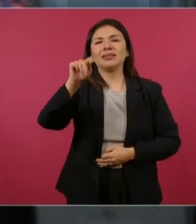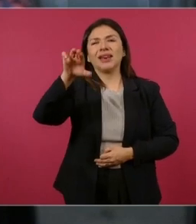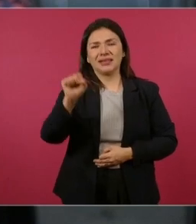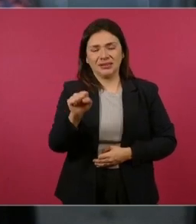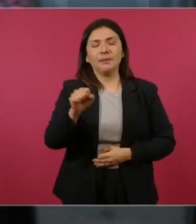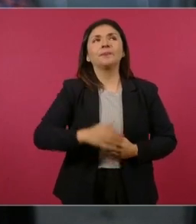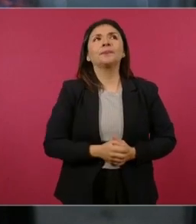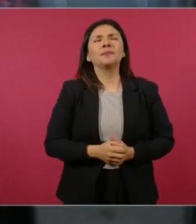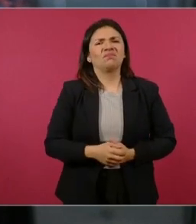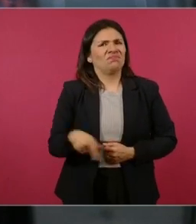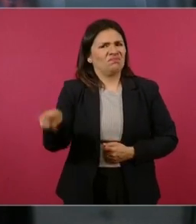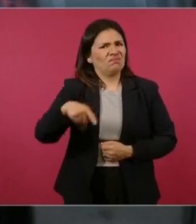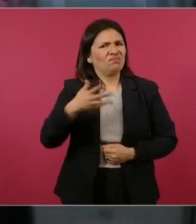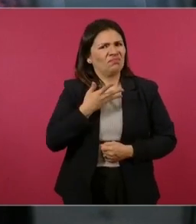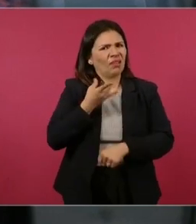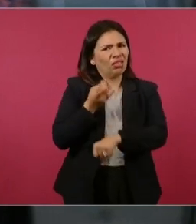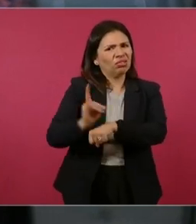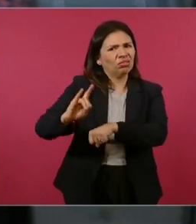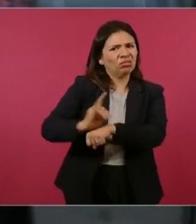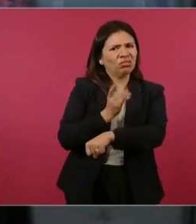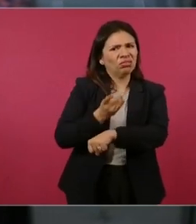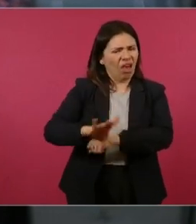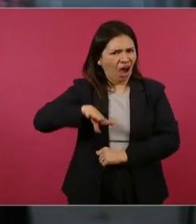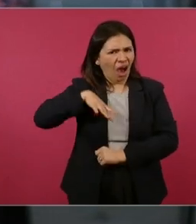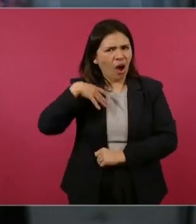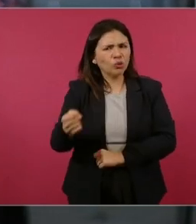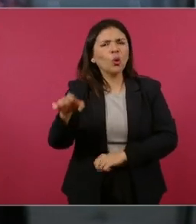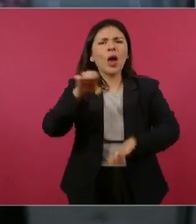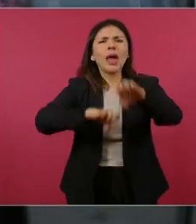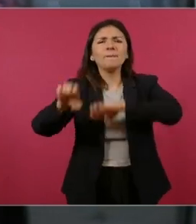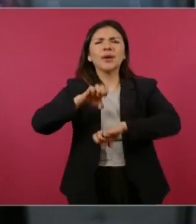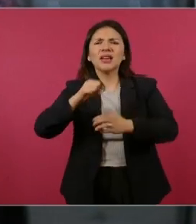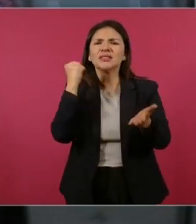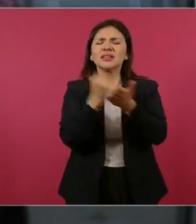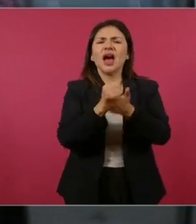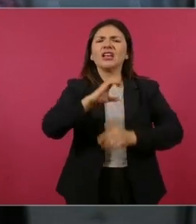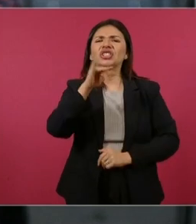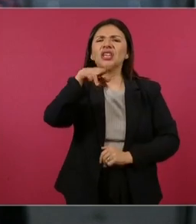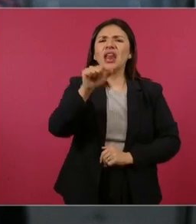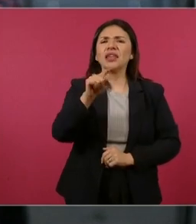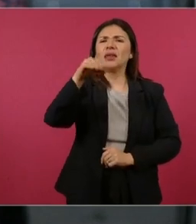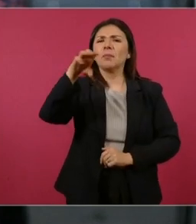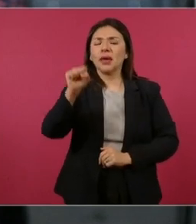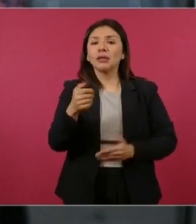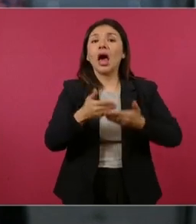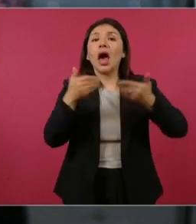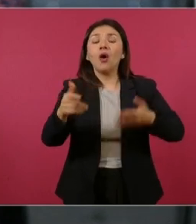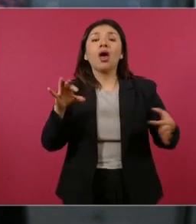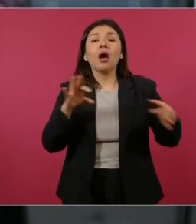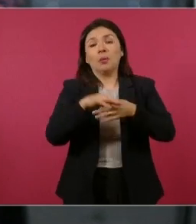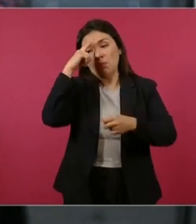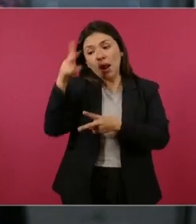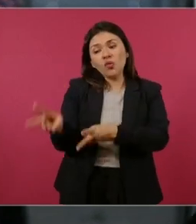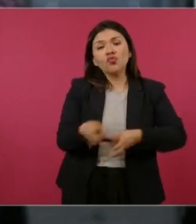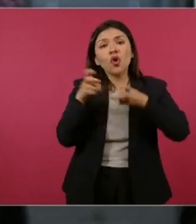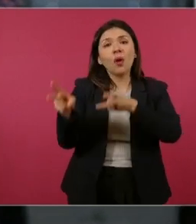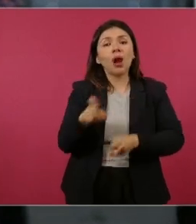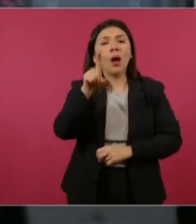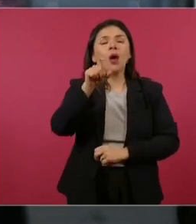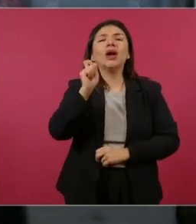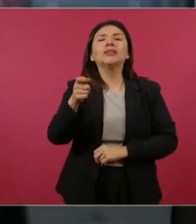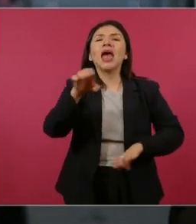Hay anomalías y abusos por parte de la empresa China Times Ceramics y ahora su aliada en el despojo de agua es su